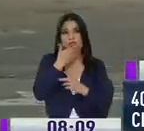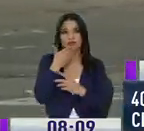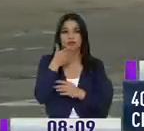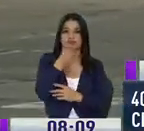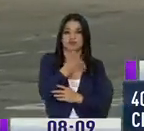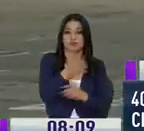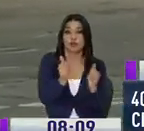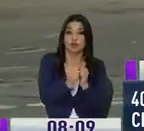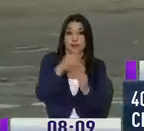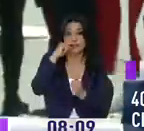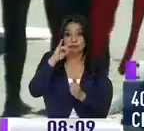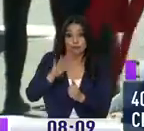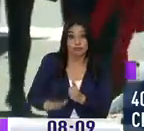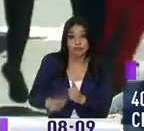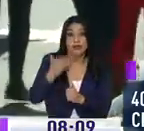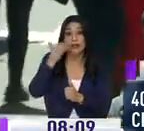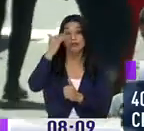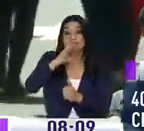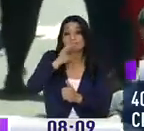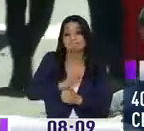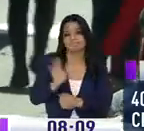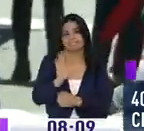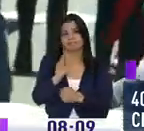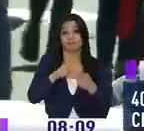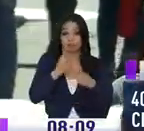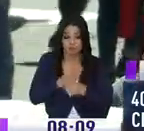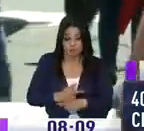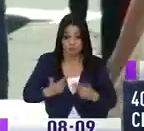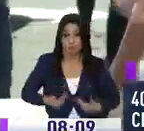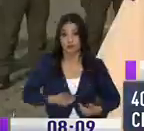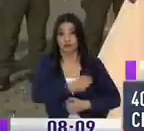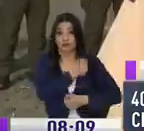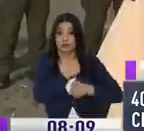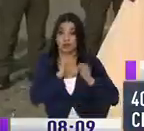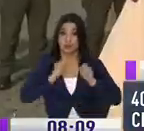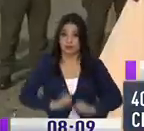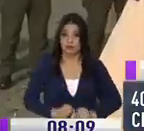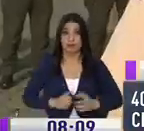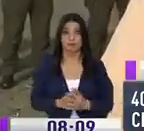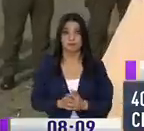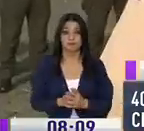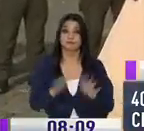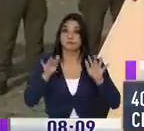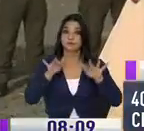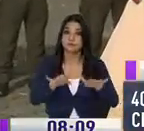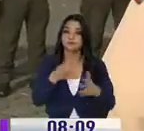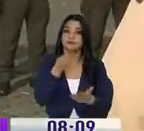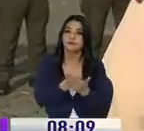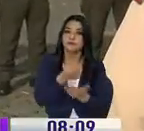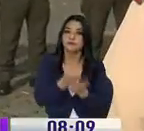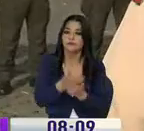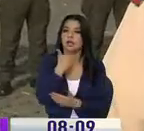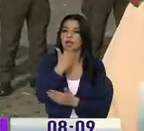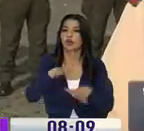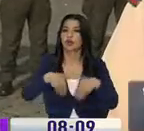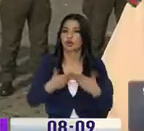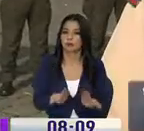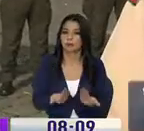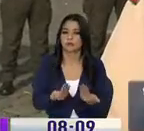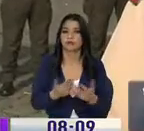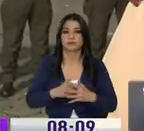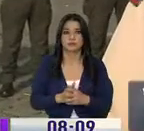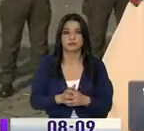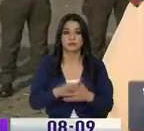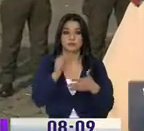acudir en compañía de niños o adultos mayores y cuidar sus pertenencias. Cuando vengan a hacer este tipo de compras, vengan realizando